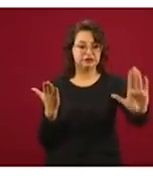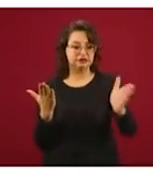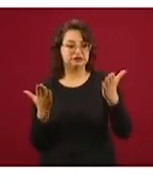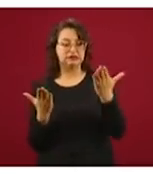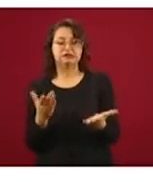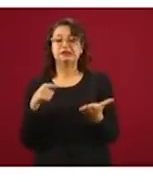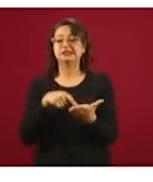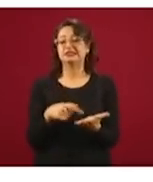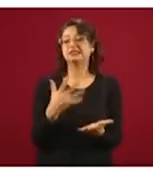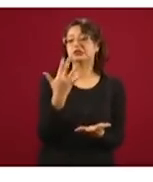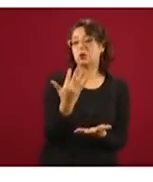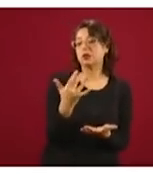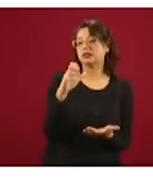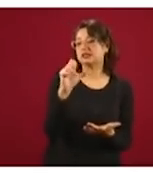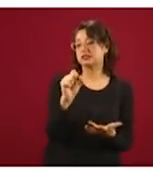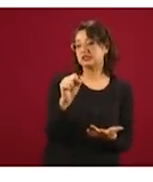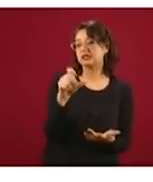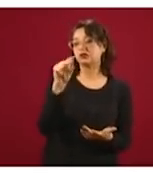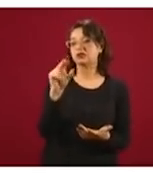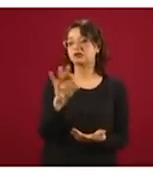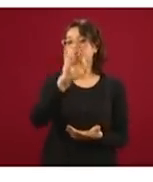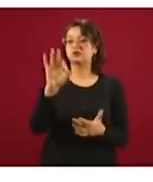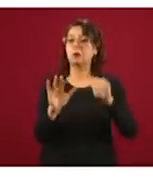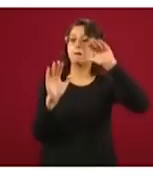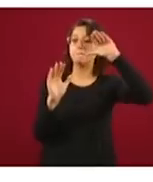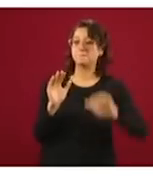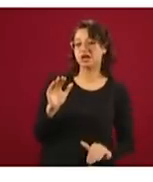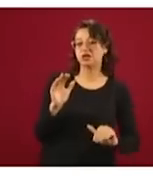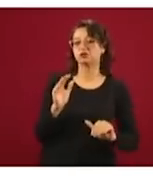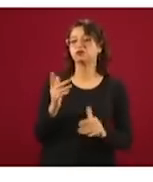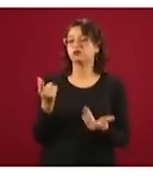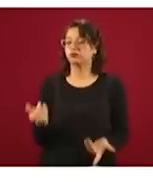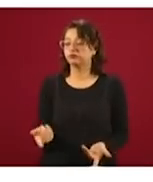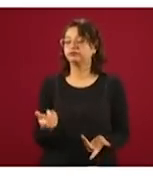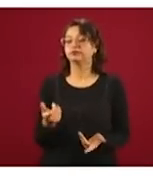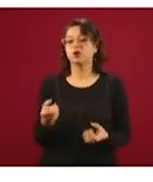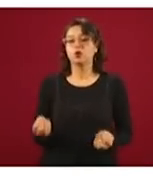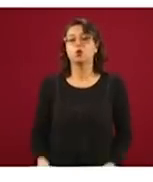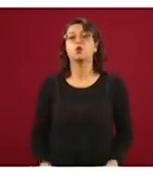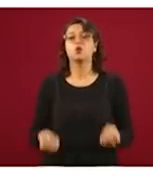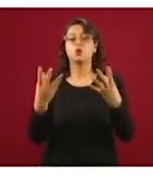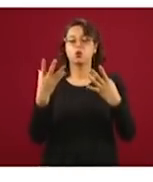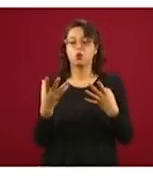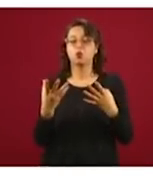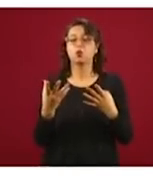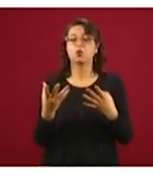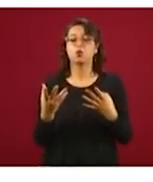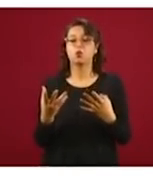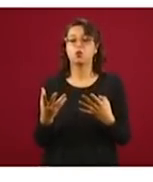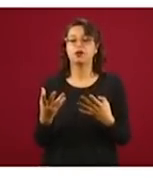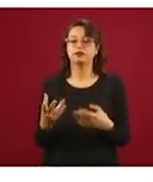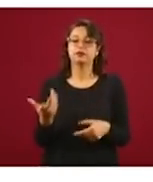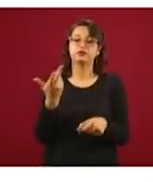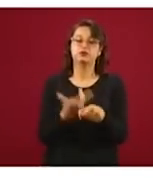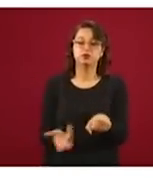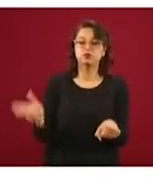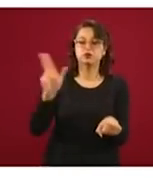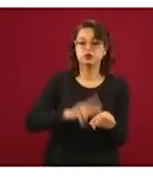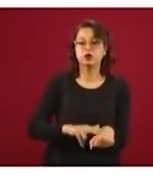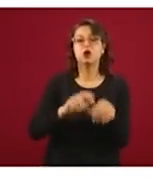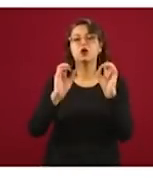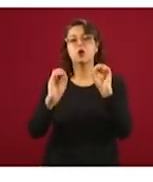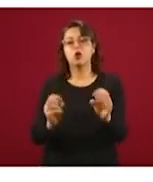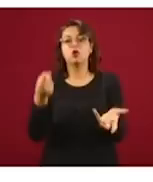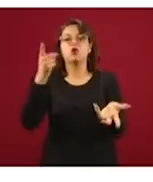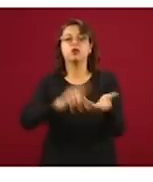50, 60, 80% a veces abajo en la cantidad de unidades de salud o